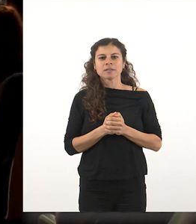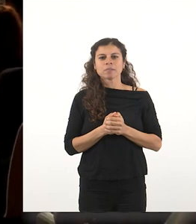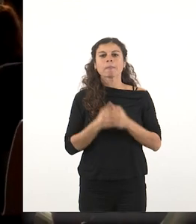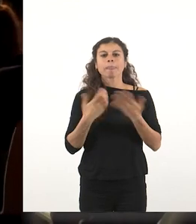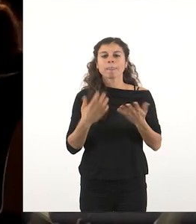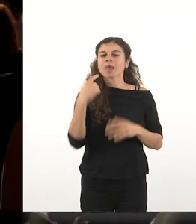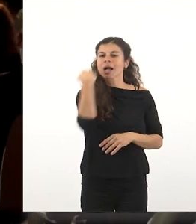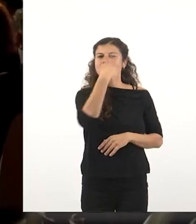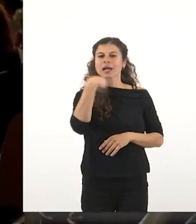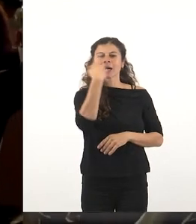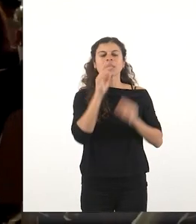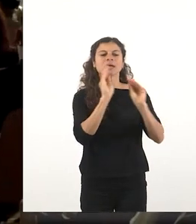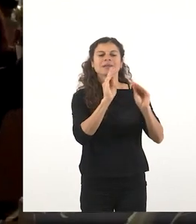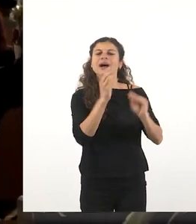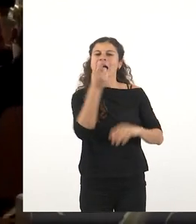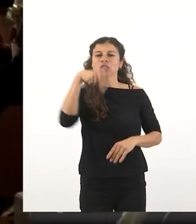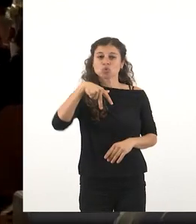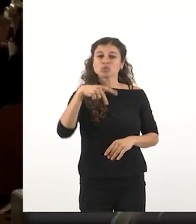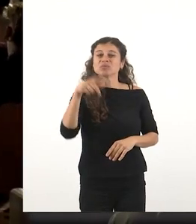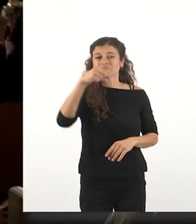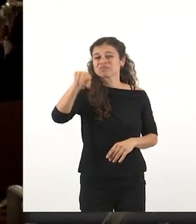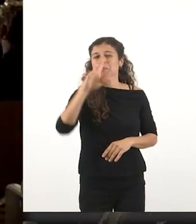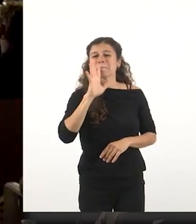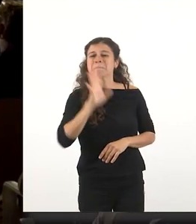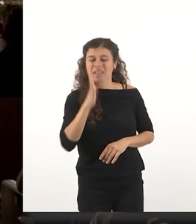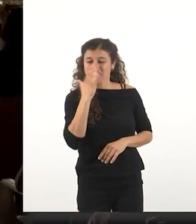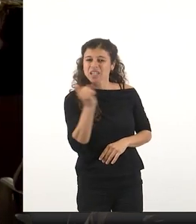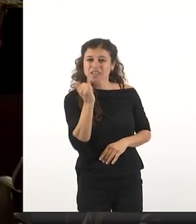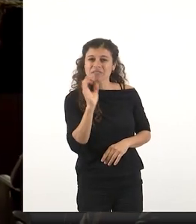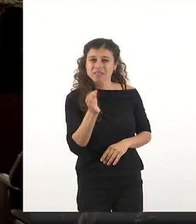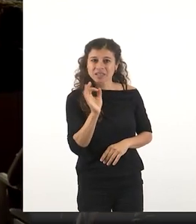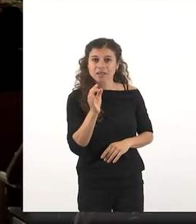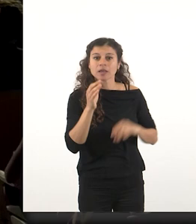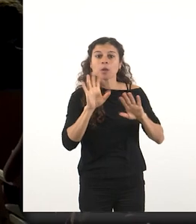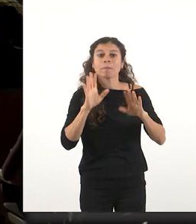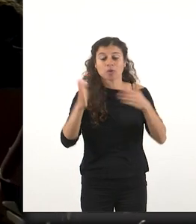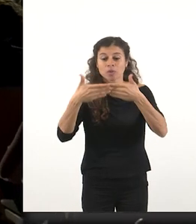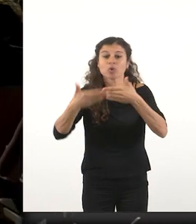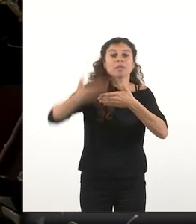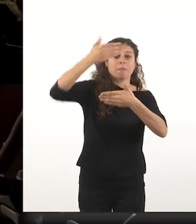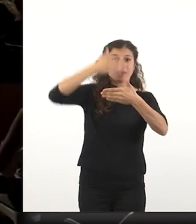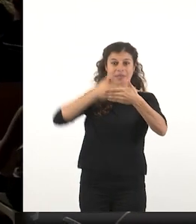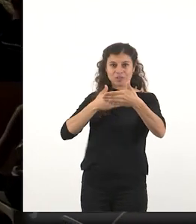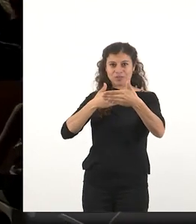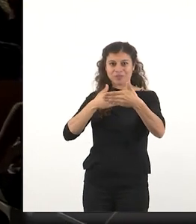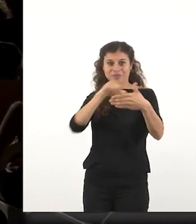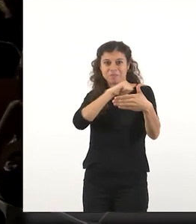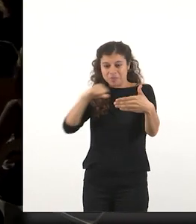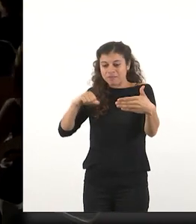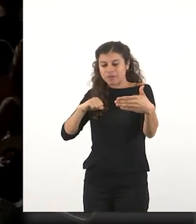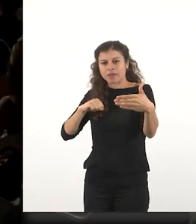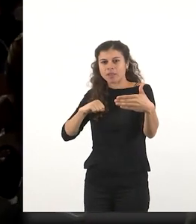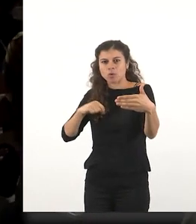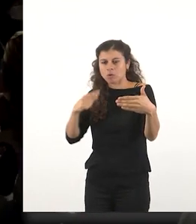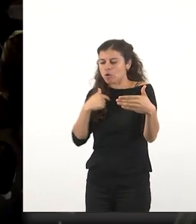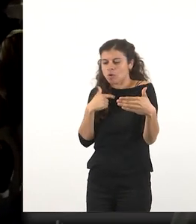La cara que muestra Antonio parece un gilipollas, ¿verdad? Antonio de puertas para adentro, lo conozco yo mejor que su madre, señora. Ese tío es capaz de